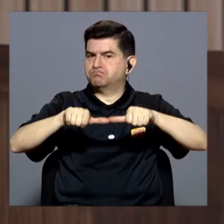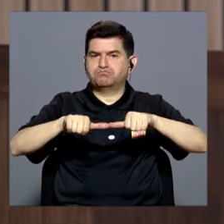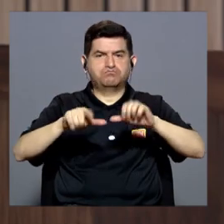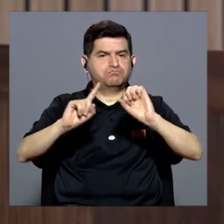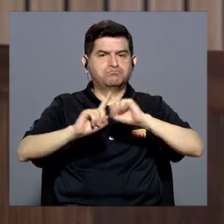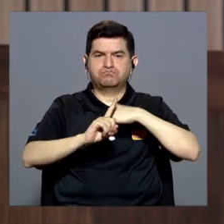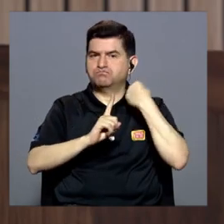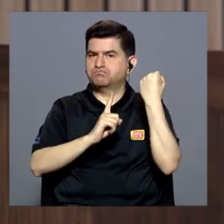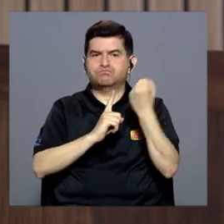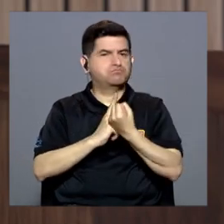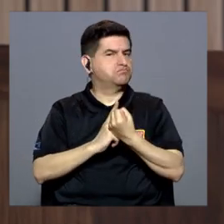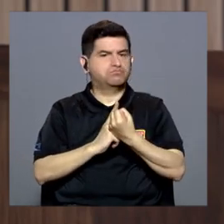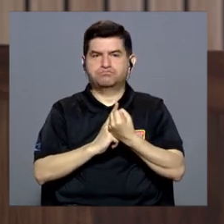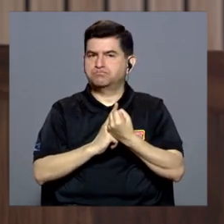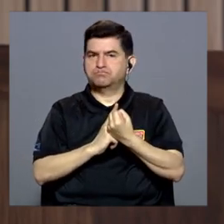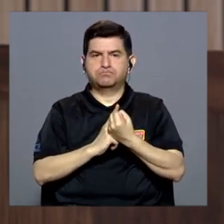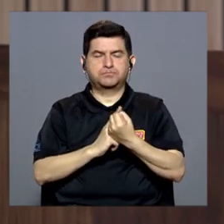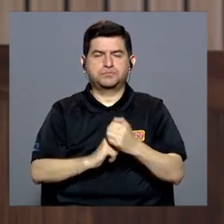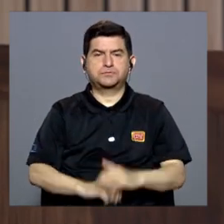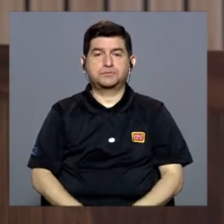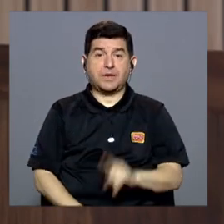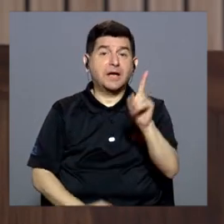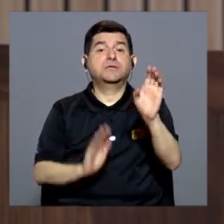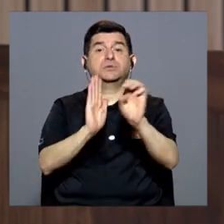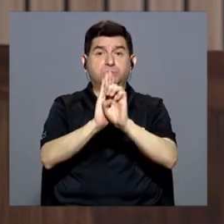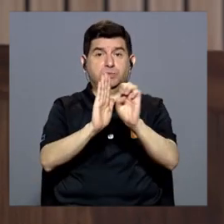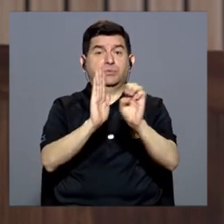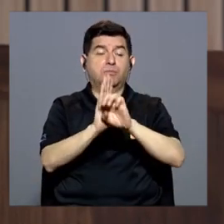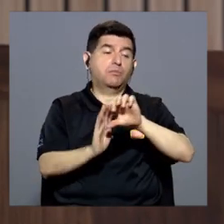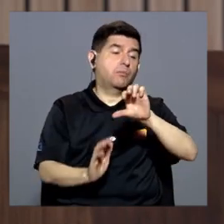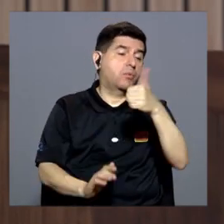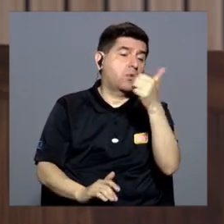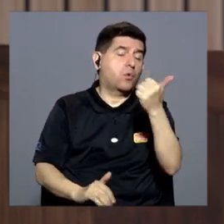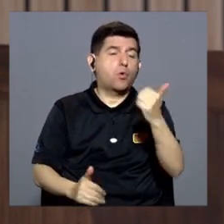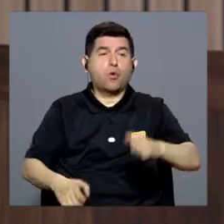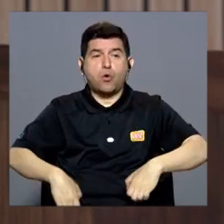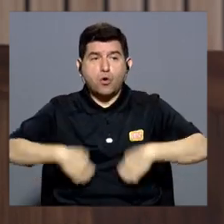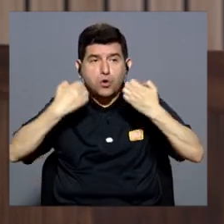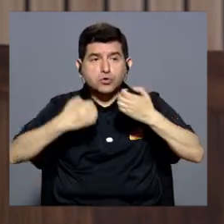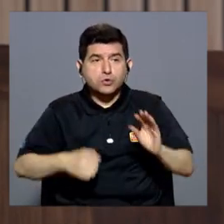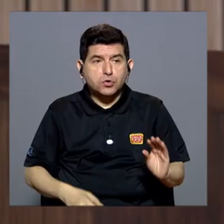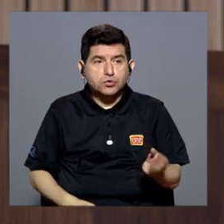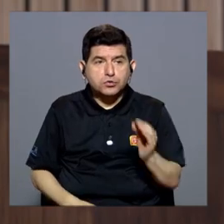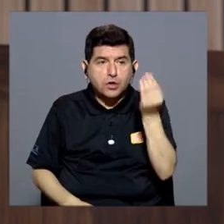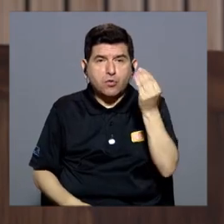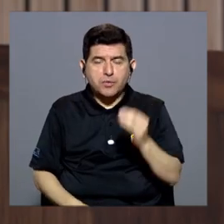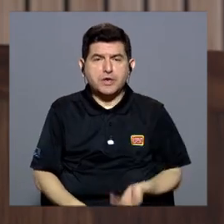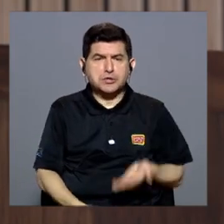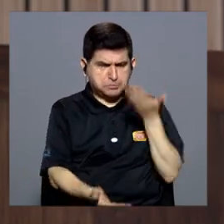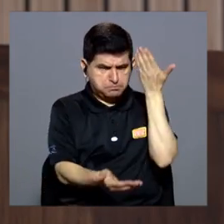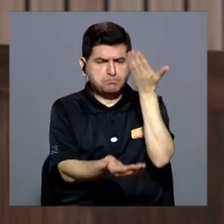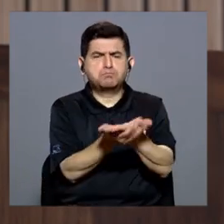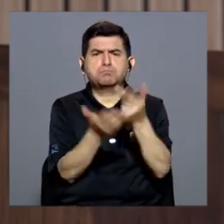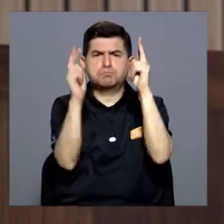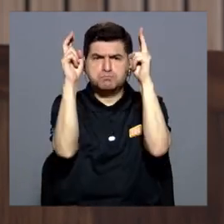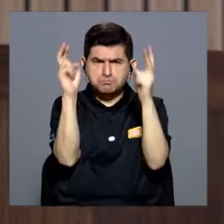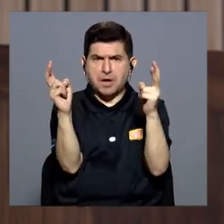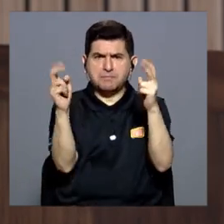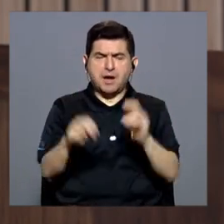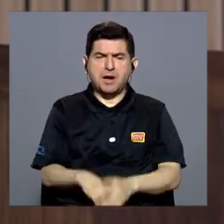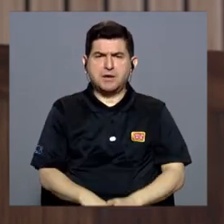se dé. Entonces, ese es un ejemplo, pero hay otros ejemplos de cómo los jóvenes colocan temas,